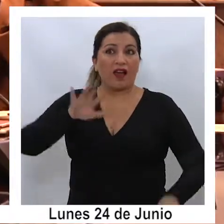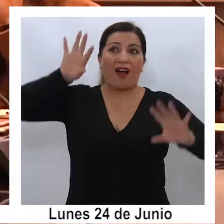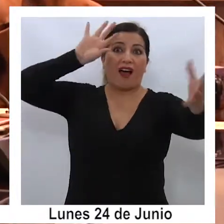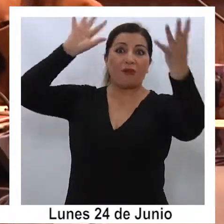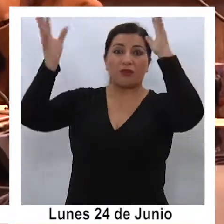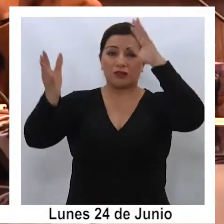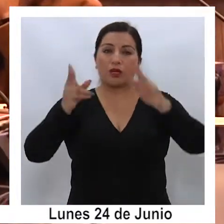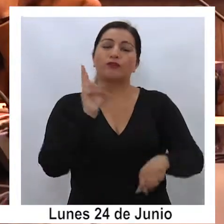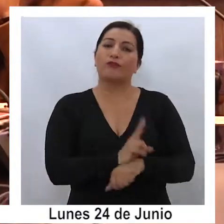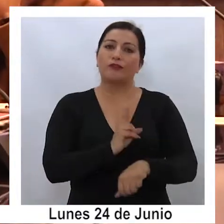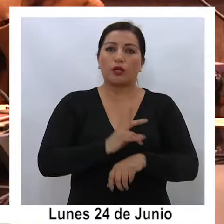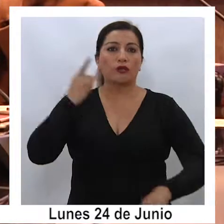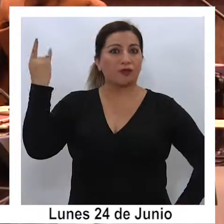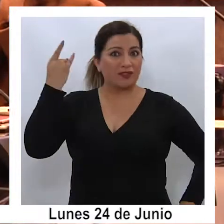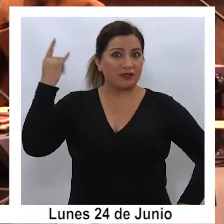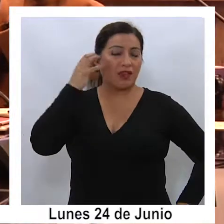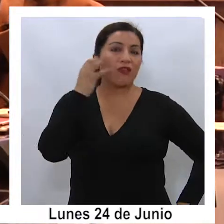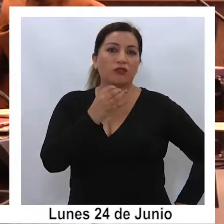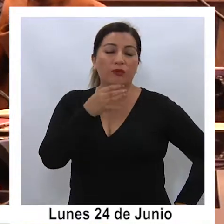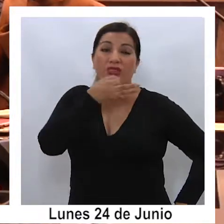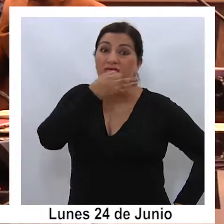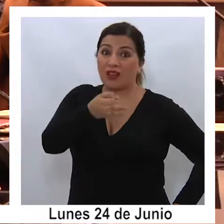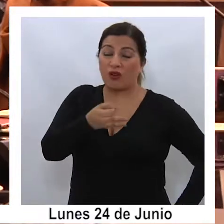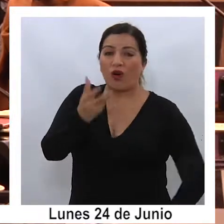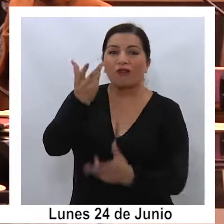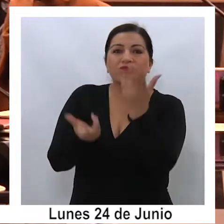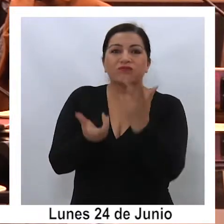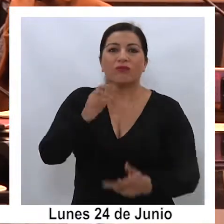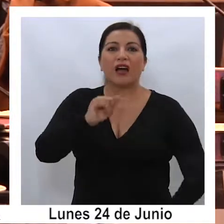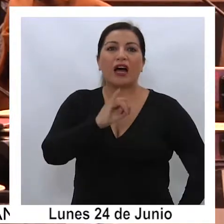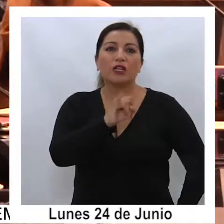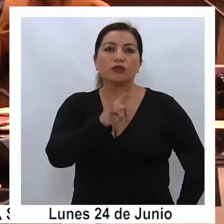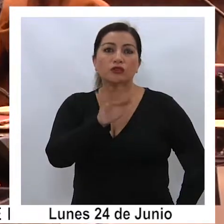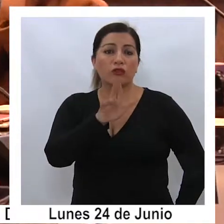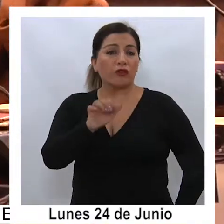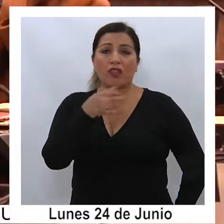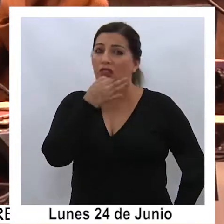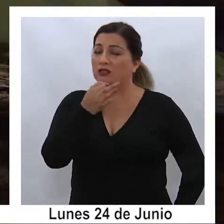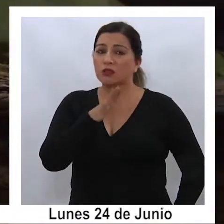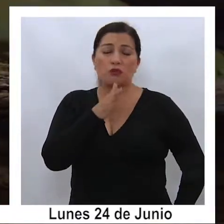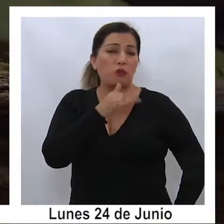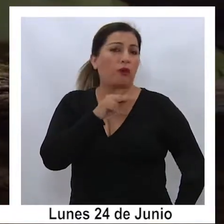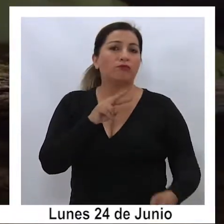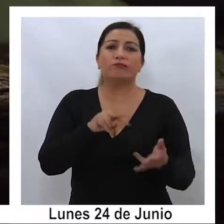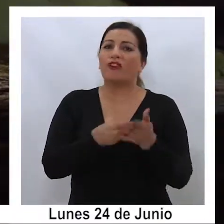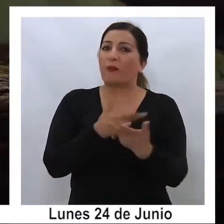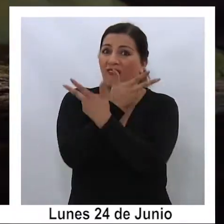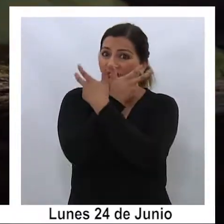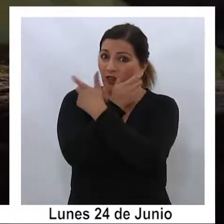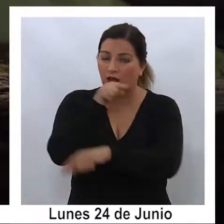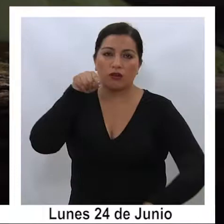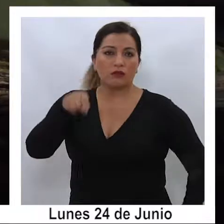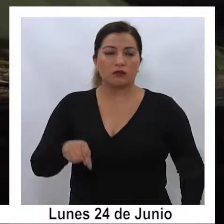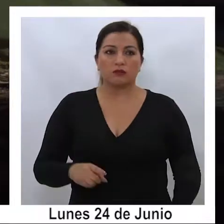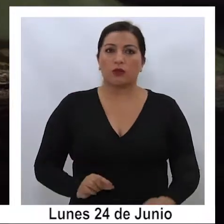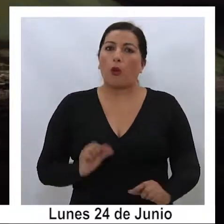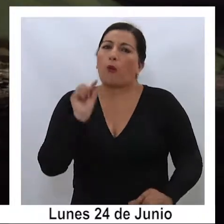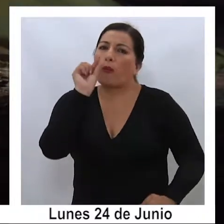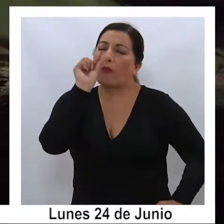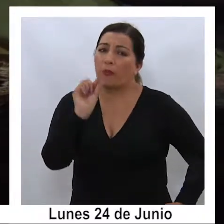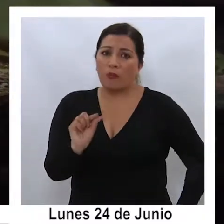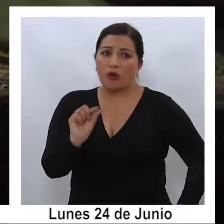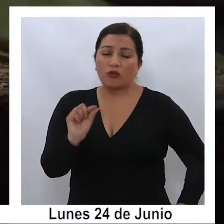de la UNAP, quien explicó que el dióxido de azufre no es considerado un tóxico agudo, es decir, que pequeñas